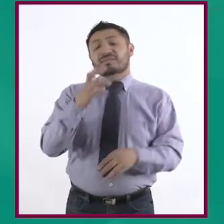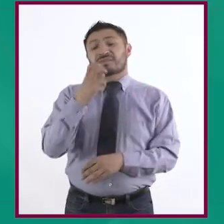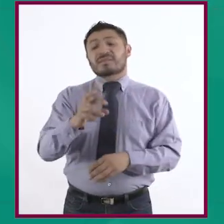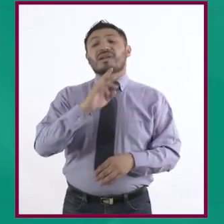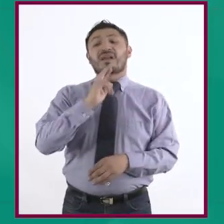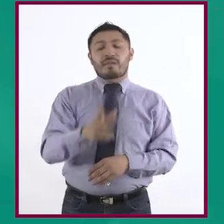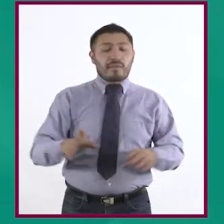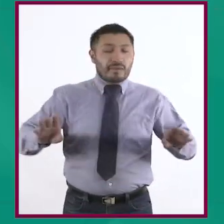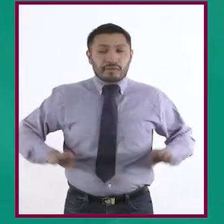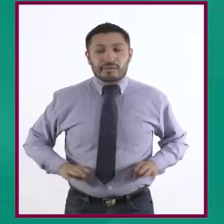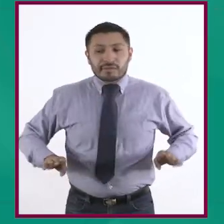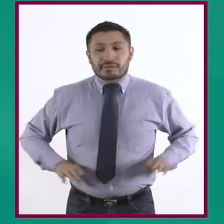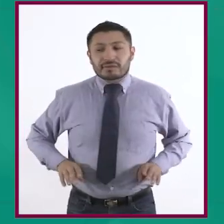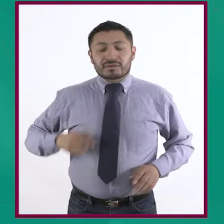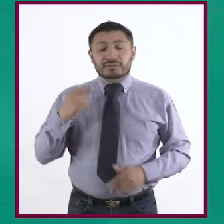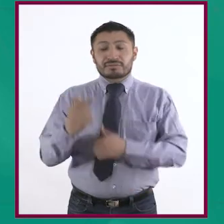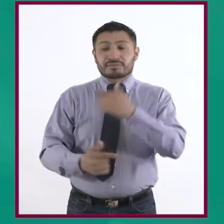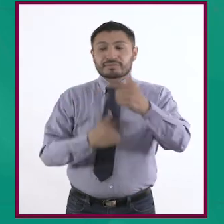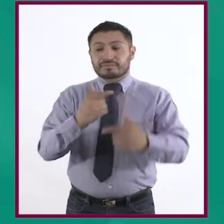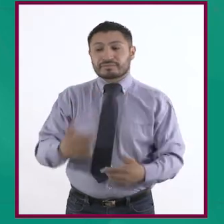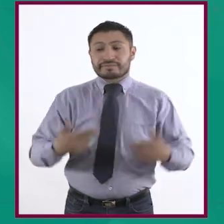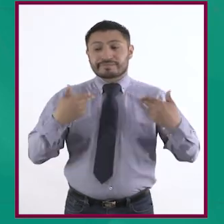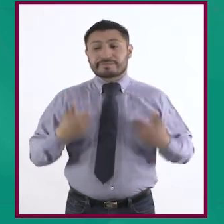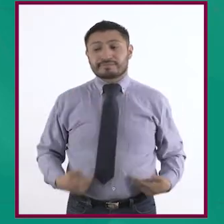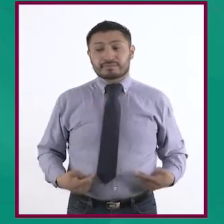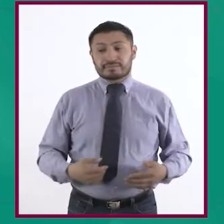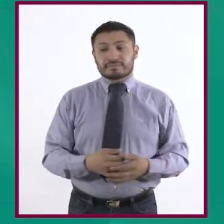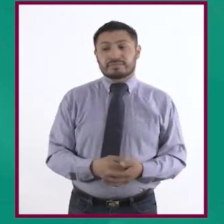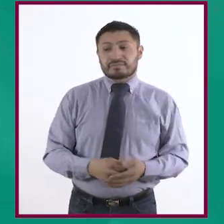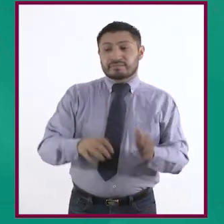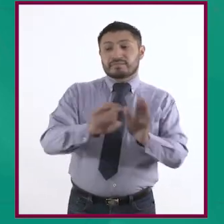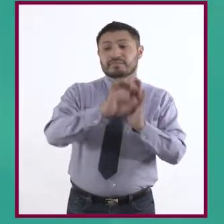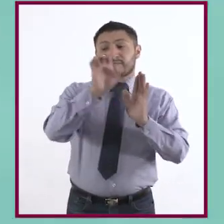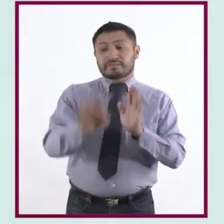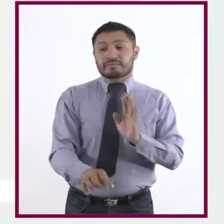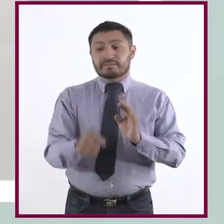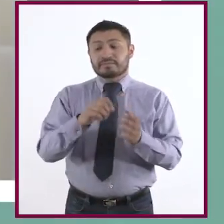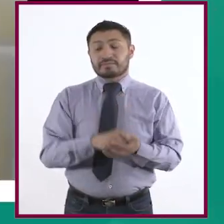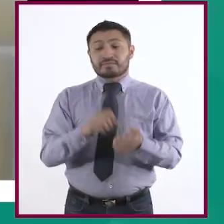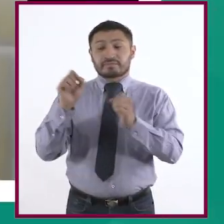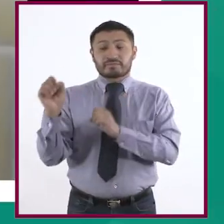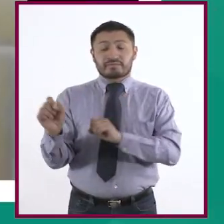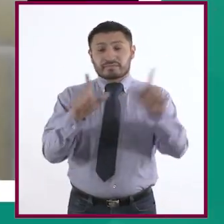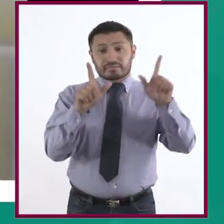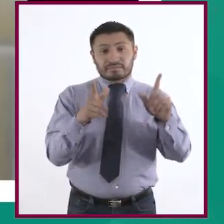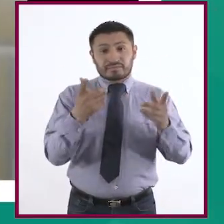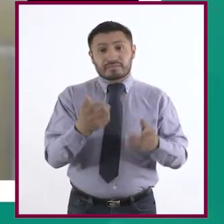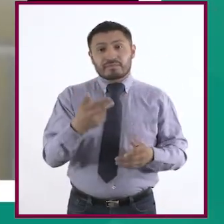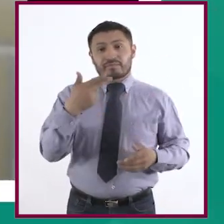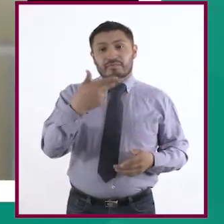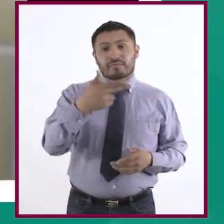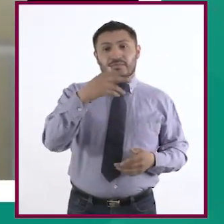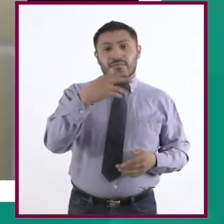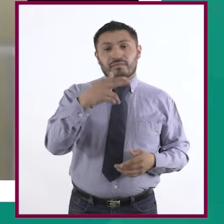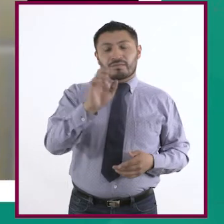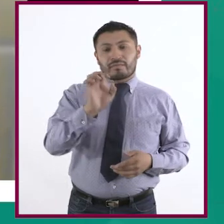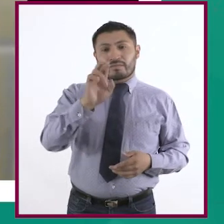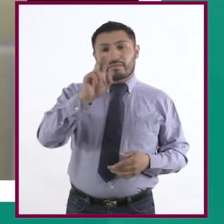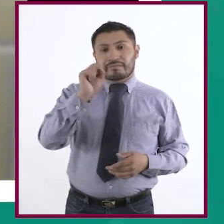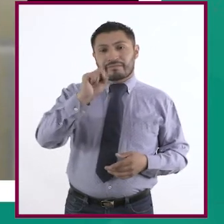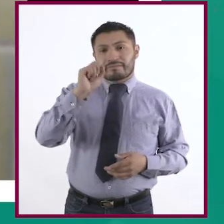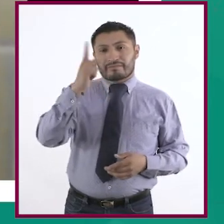mejoramiento de los rasgos hereditarios de la especie humana. Por ejemplo, en la declaración de Helsinki, en